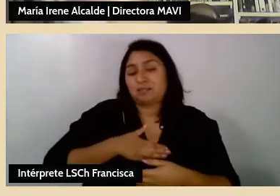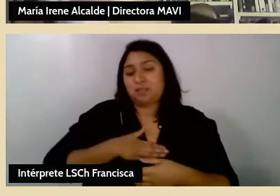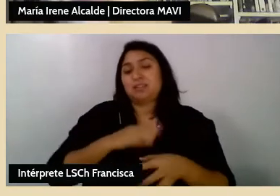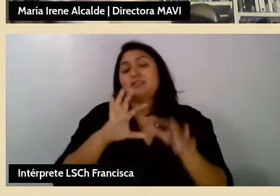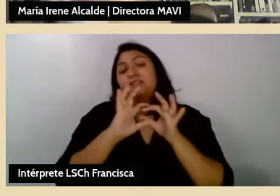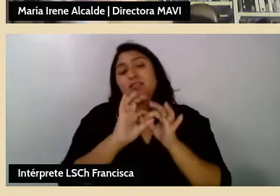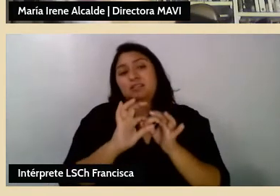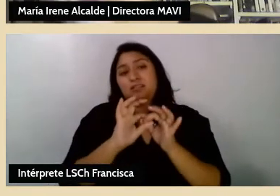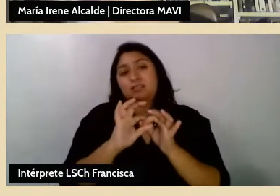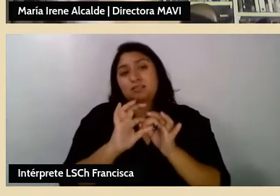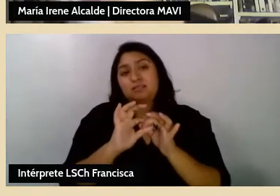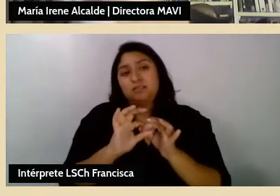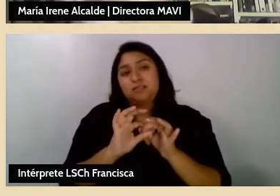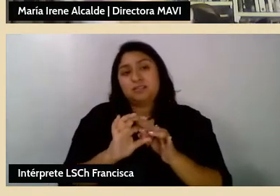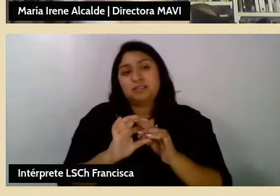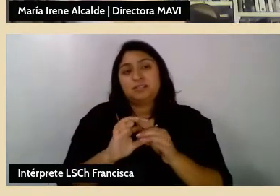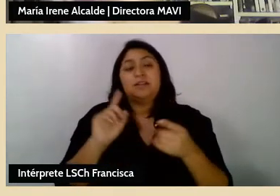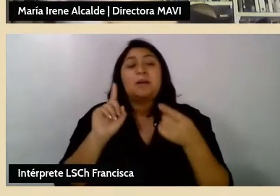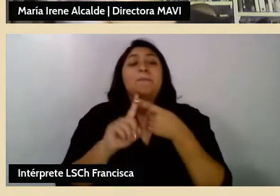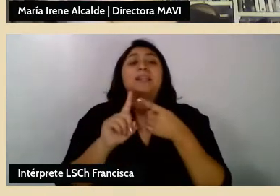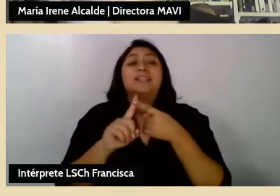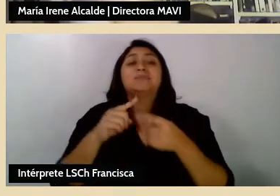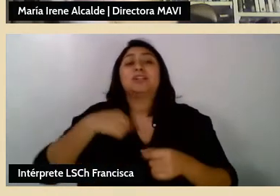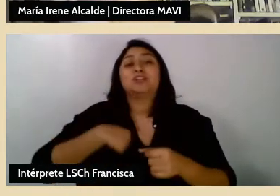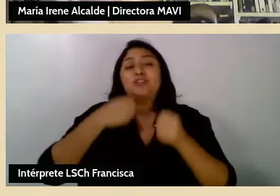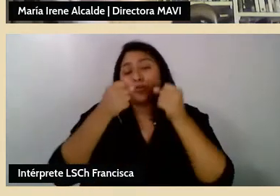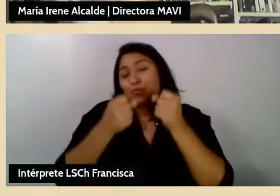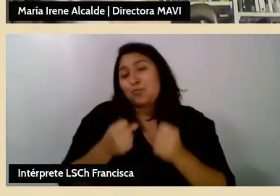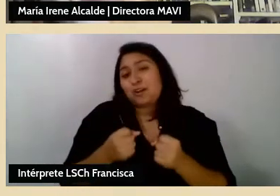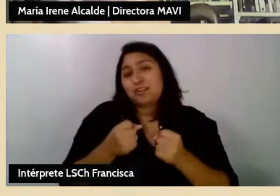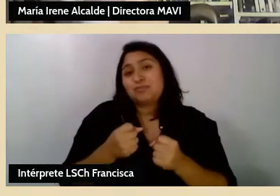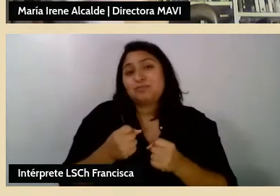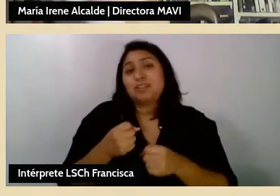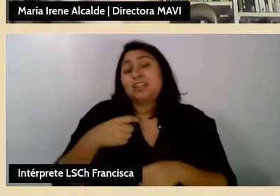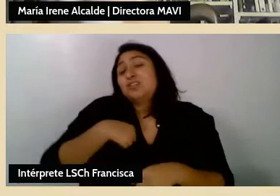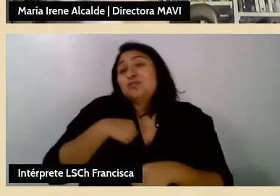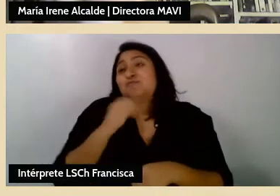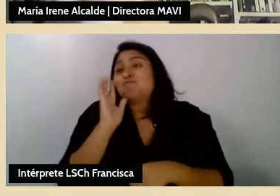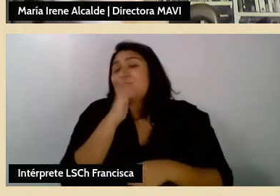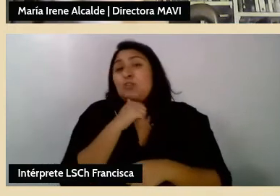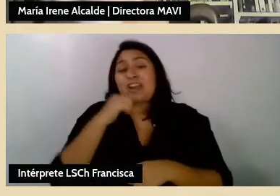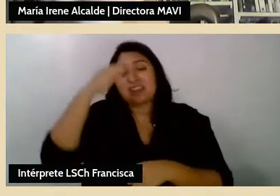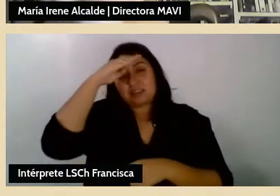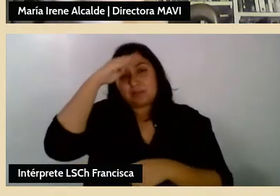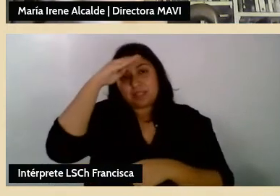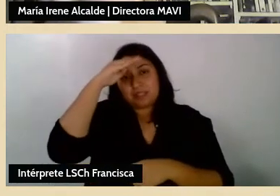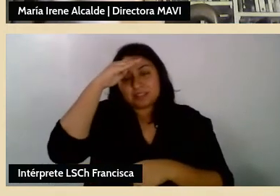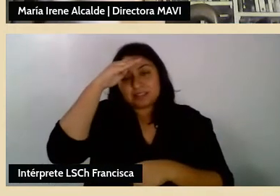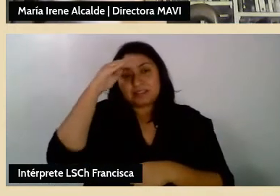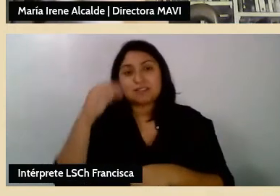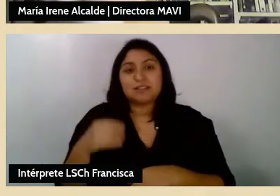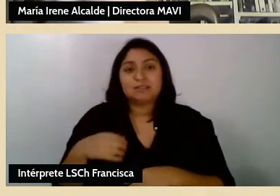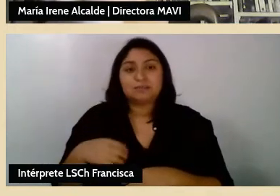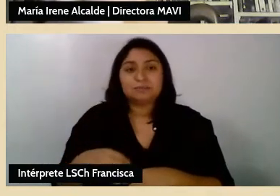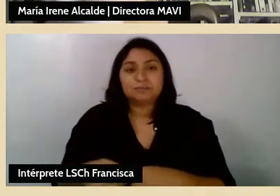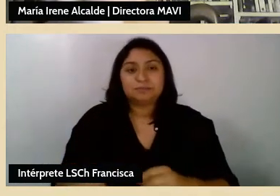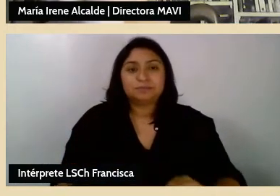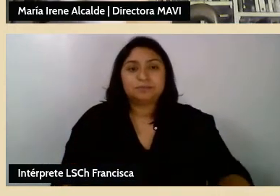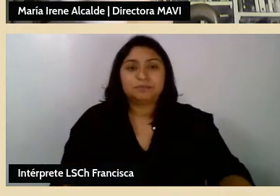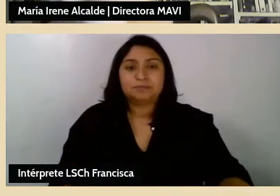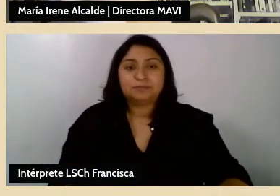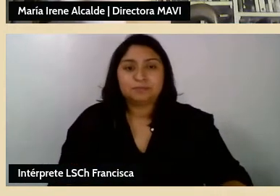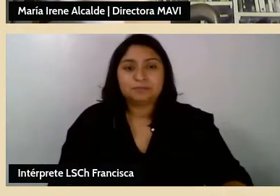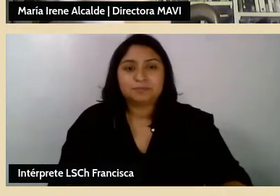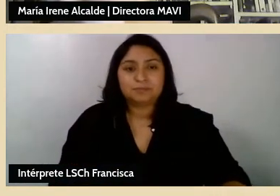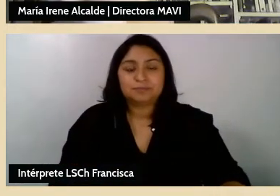así que participo en lo que pueda, porque no tengo mucha experiencia. Pero buenísimo, hago lo pero, que puedo. Claro,